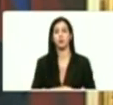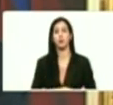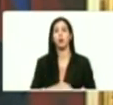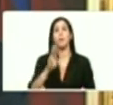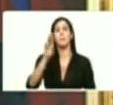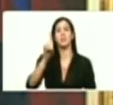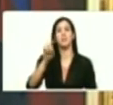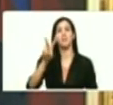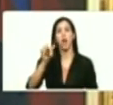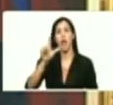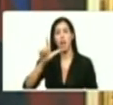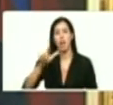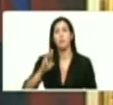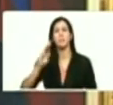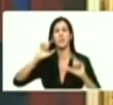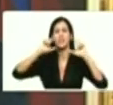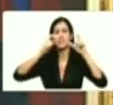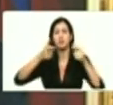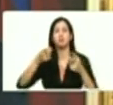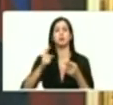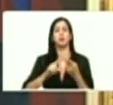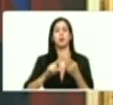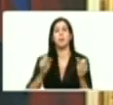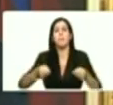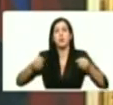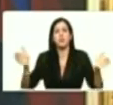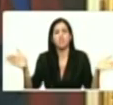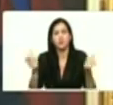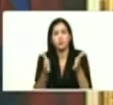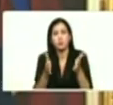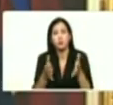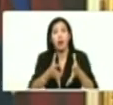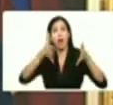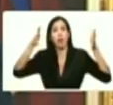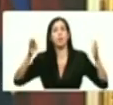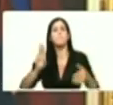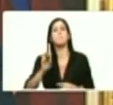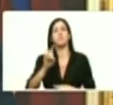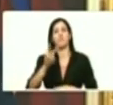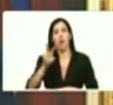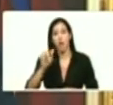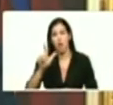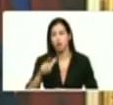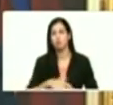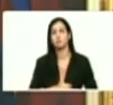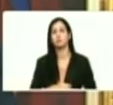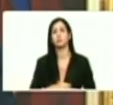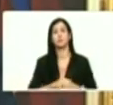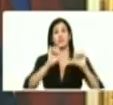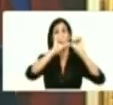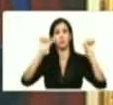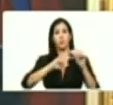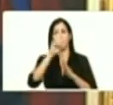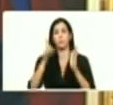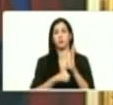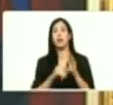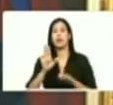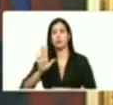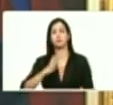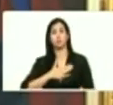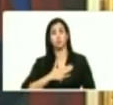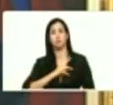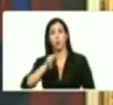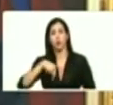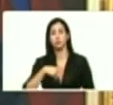Pedeval Pedevalito Superpedeval sistema Mercal Pedeval ese es nuestro sistema